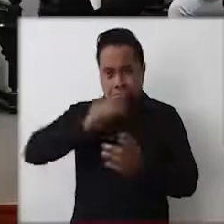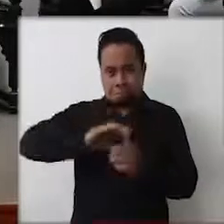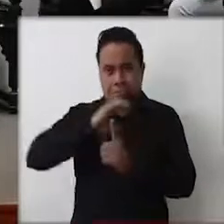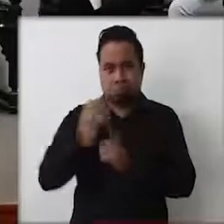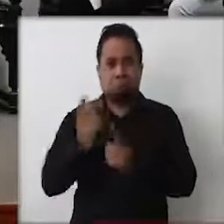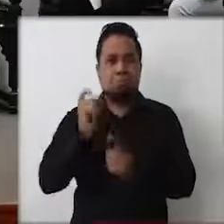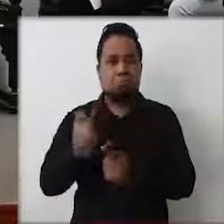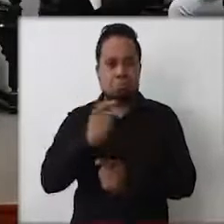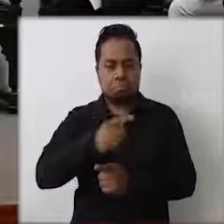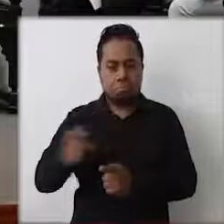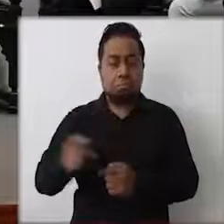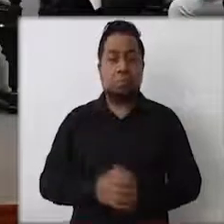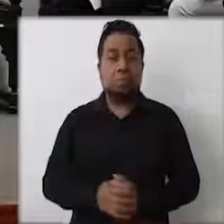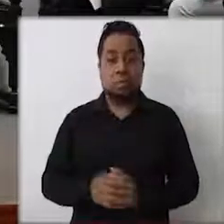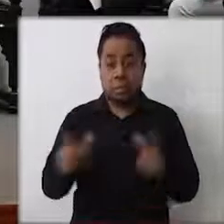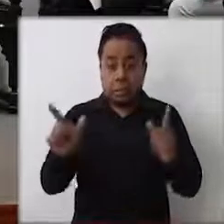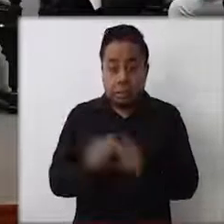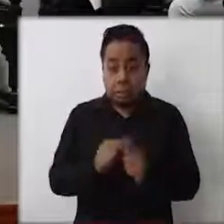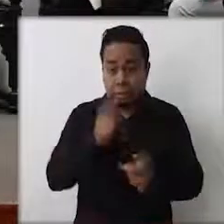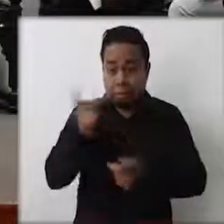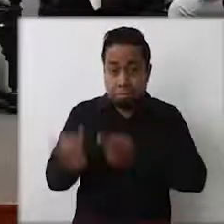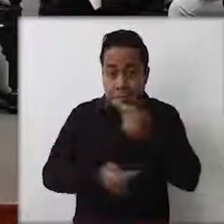Adelante, regidor, si está en la mano.